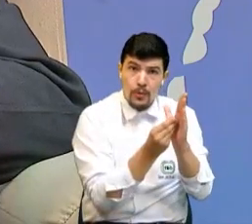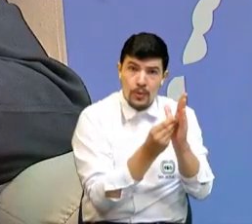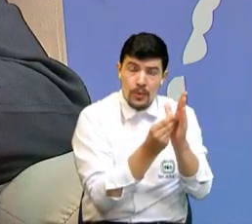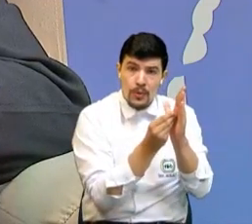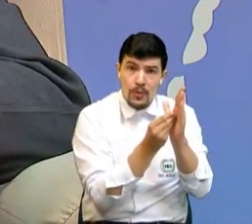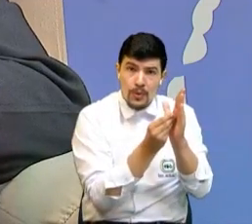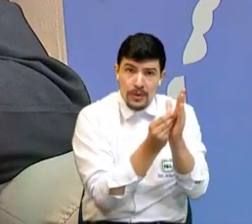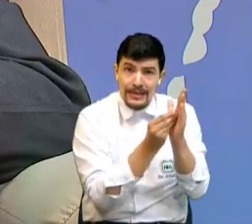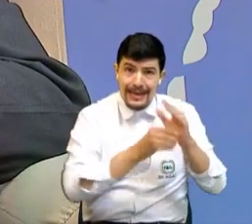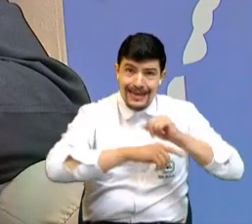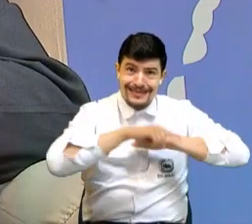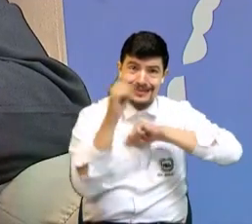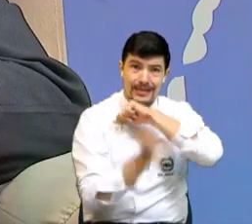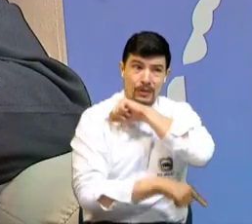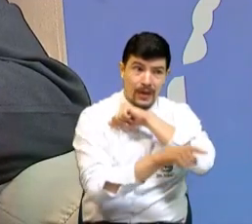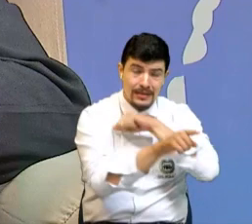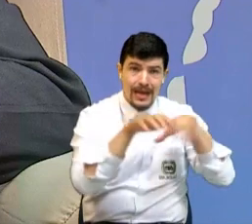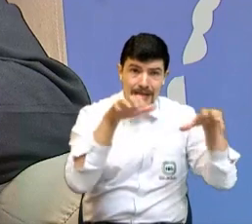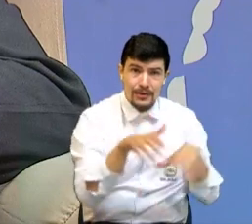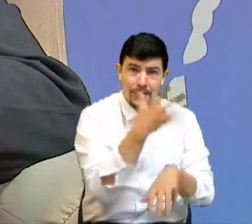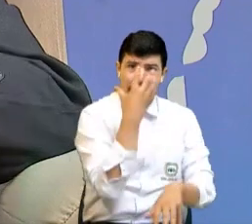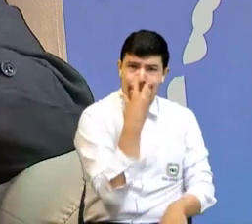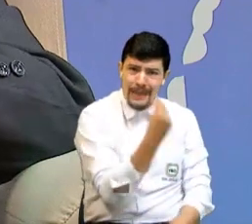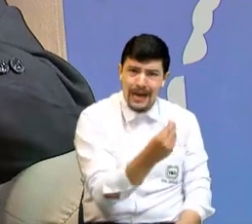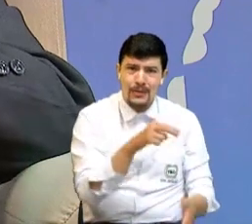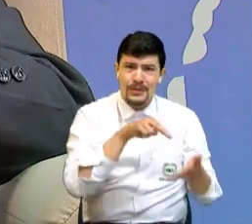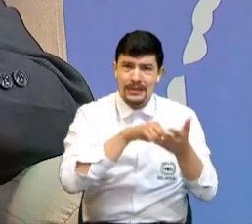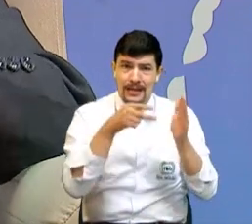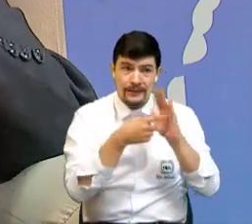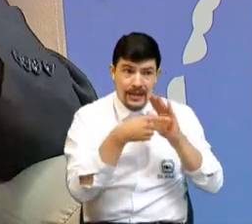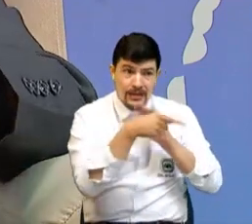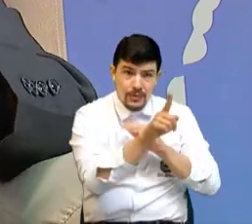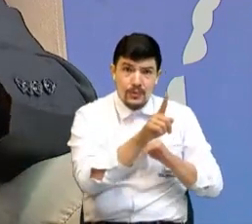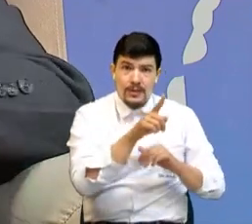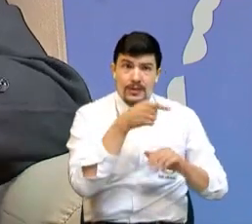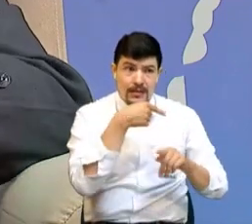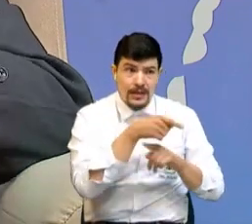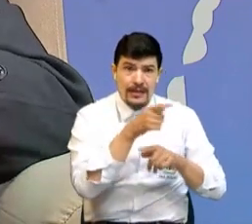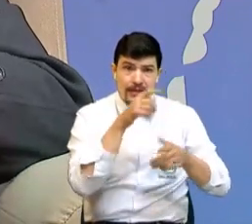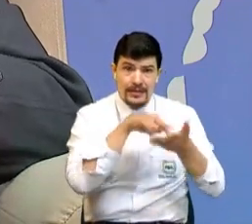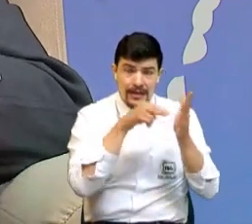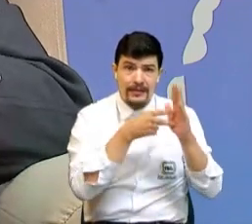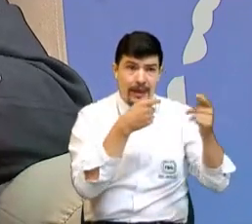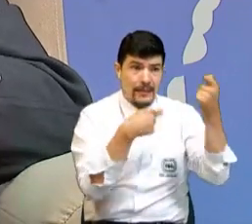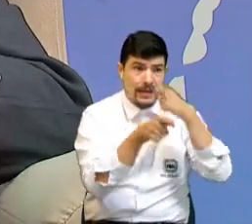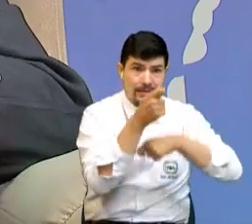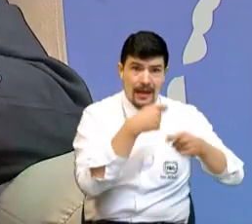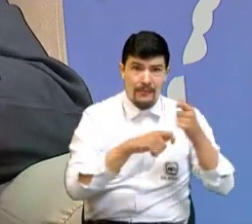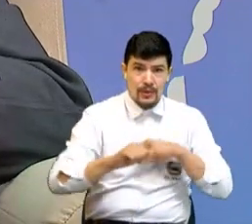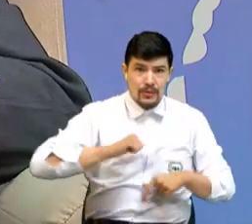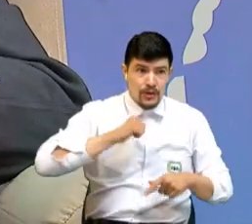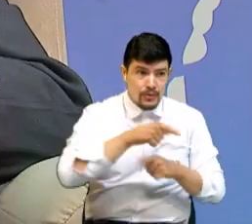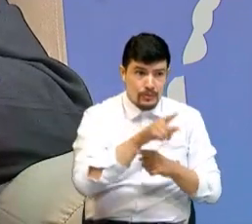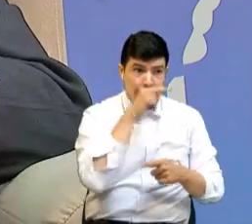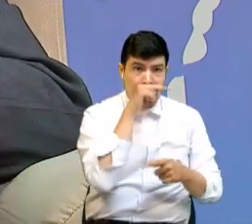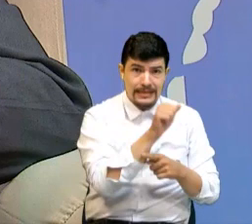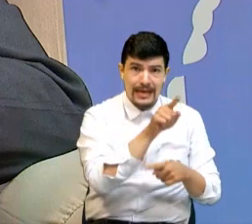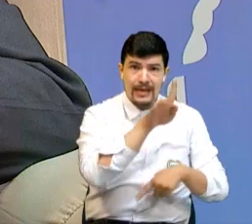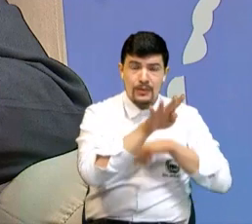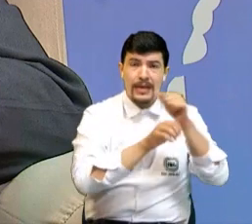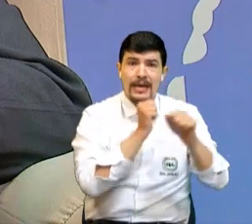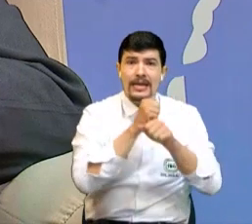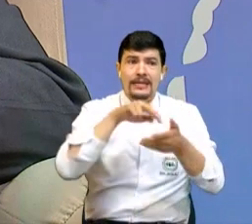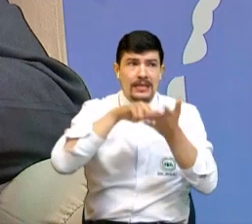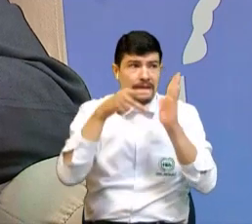dentro del código de las penas. Ello conllevaría ese ilícito también a un tema de